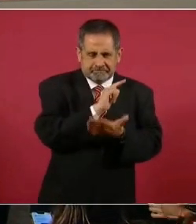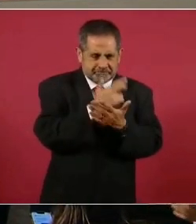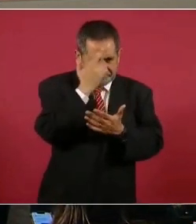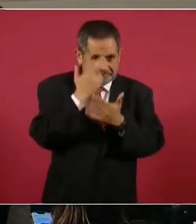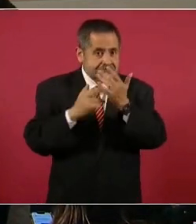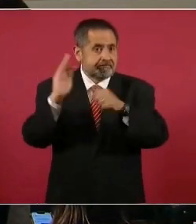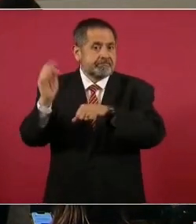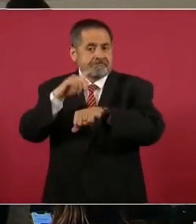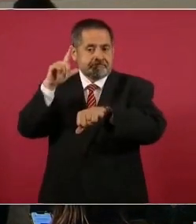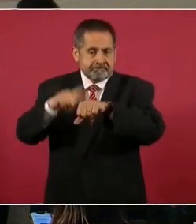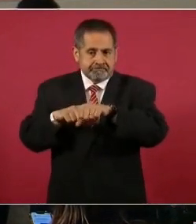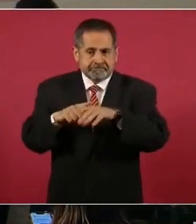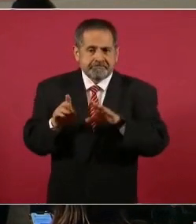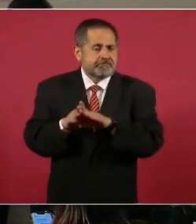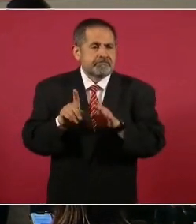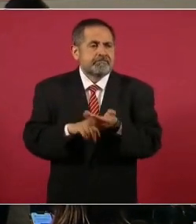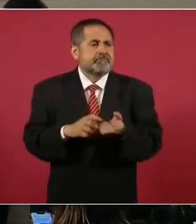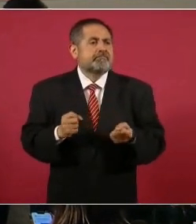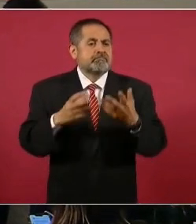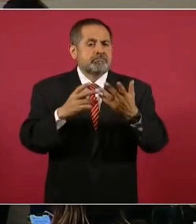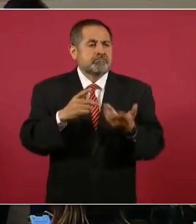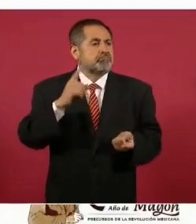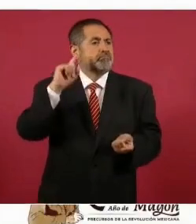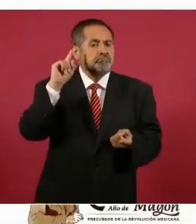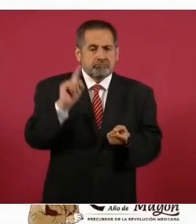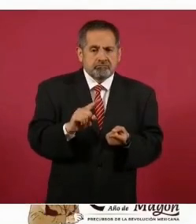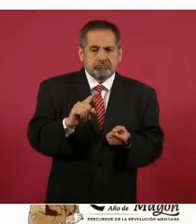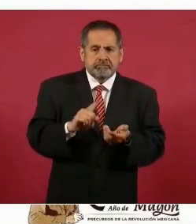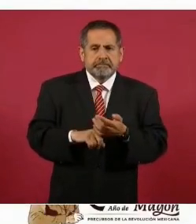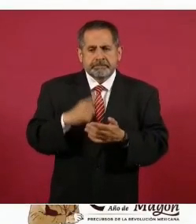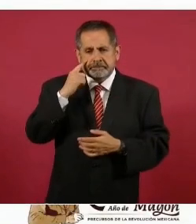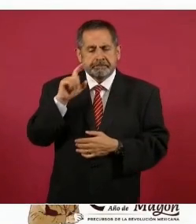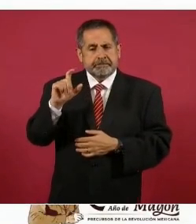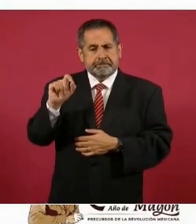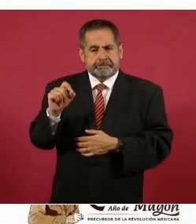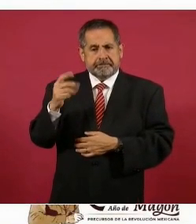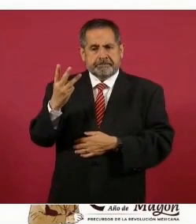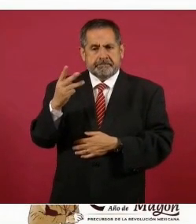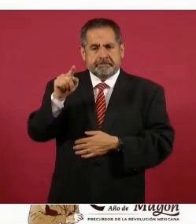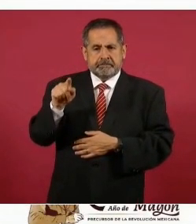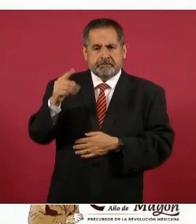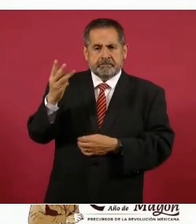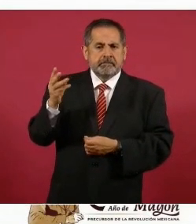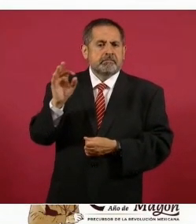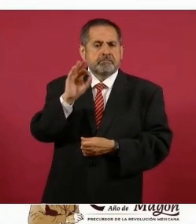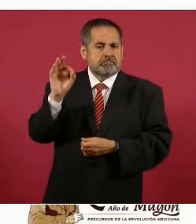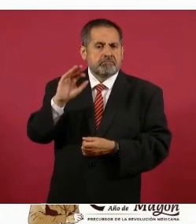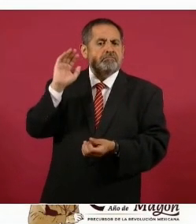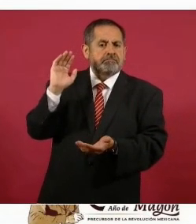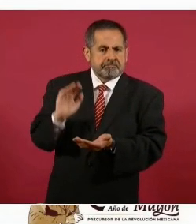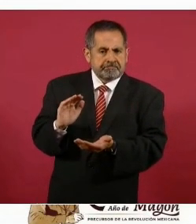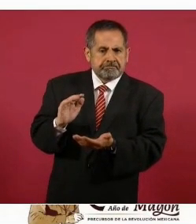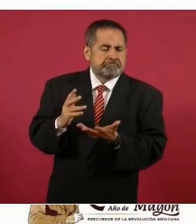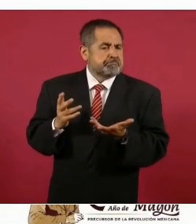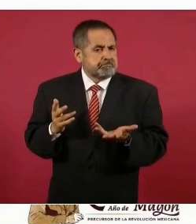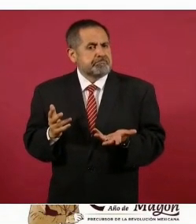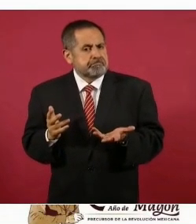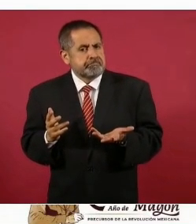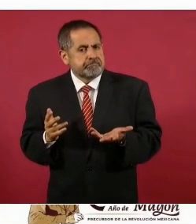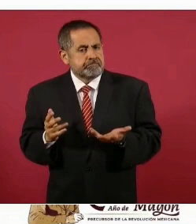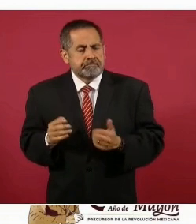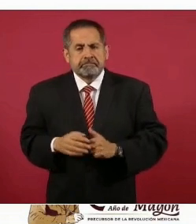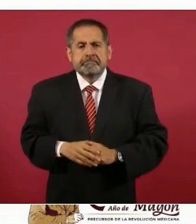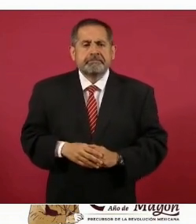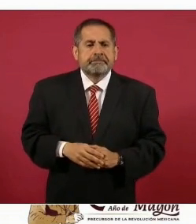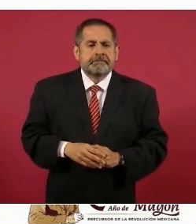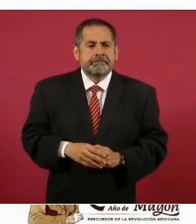fuero federal se tuvo una reducción de 23.3% y adelante